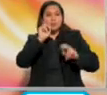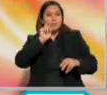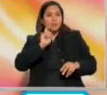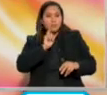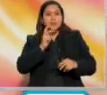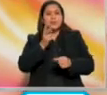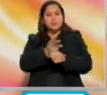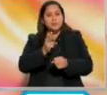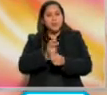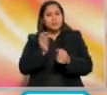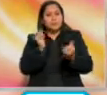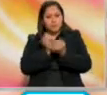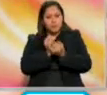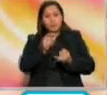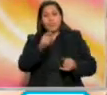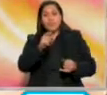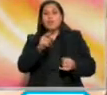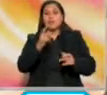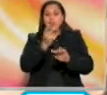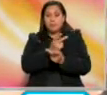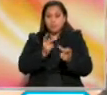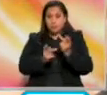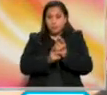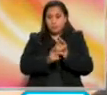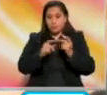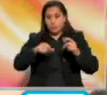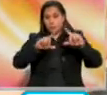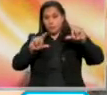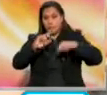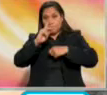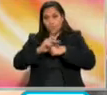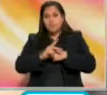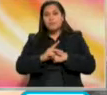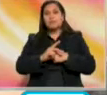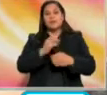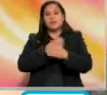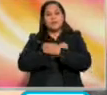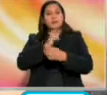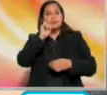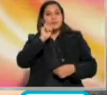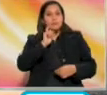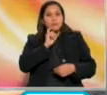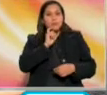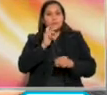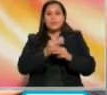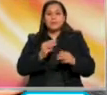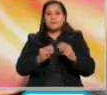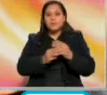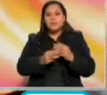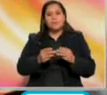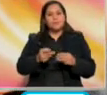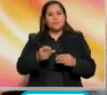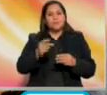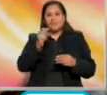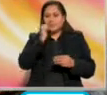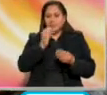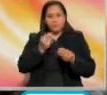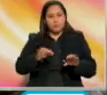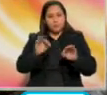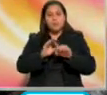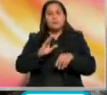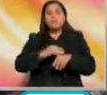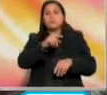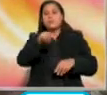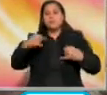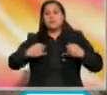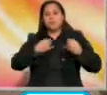Y yo invito también a que, como proyecto de nación, pues tengamos la educación sexual como una prioridad, porque queremos jóvenes sanos. Los